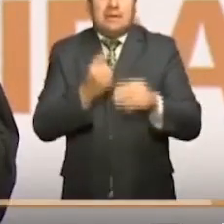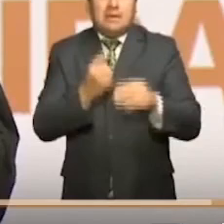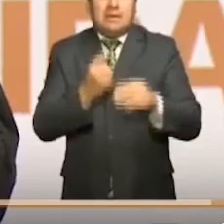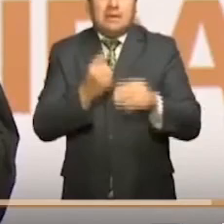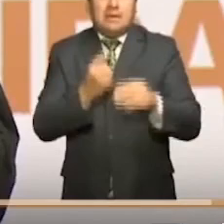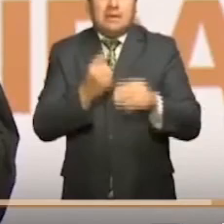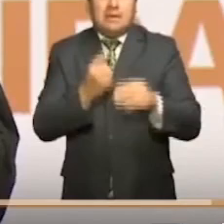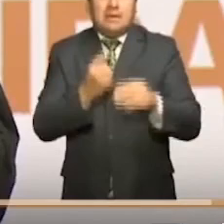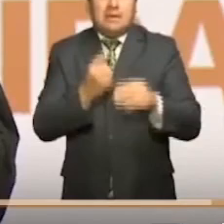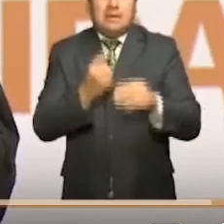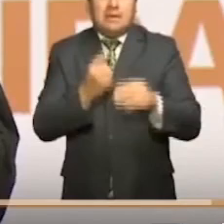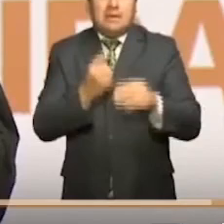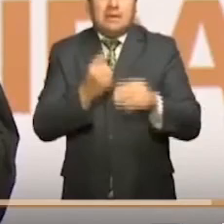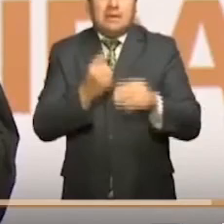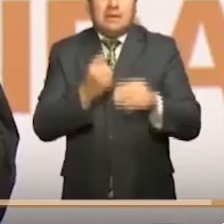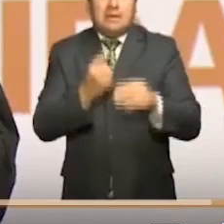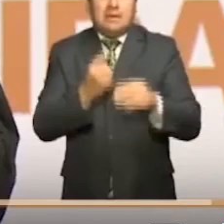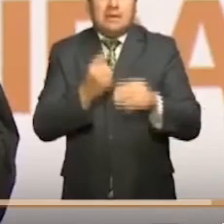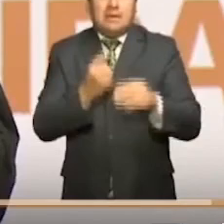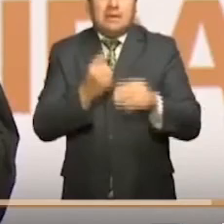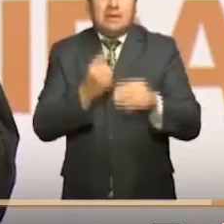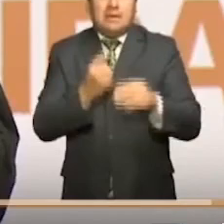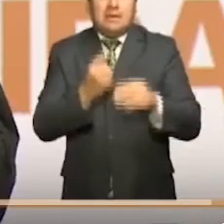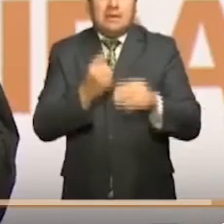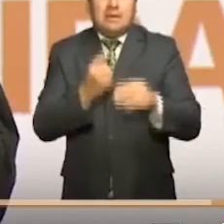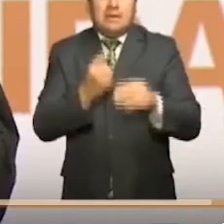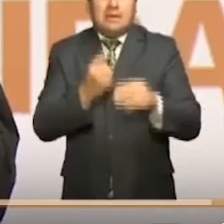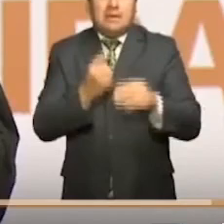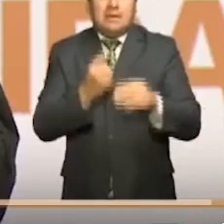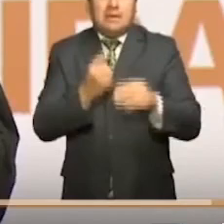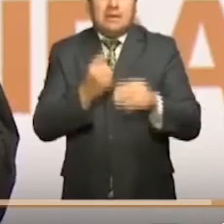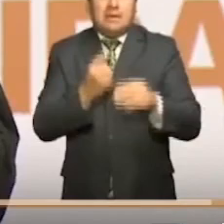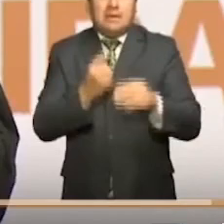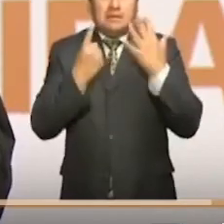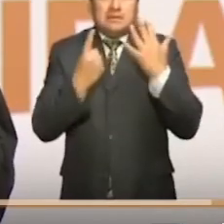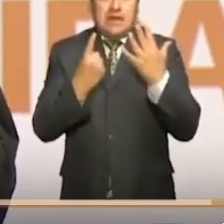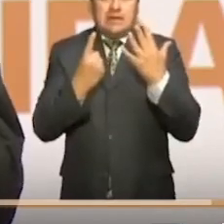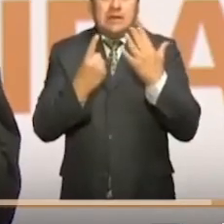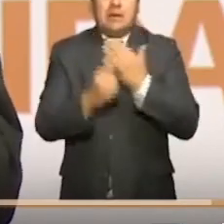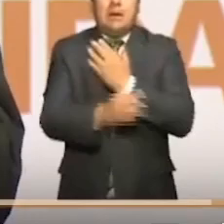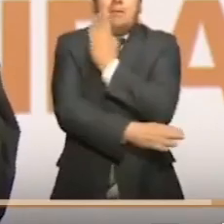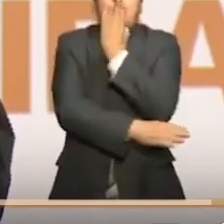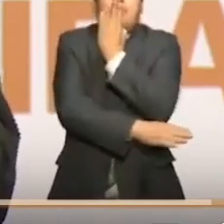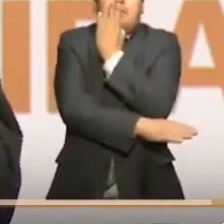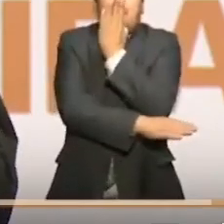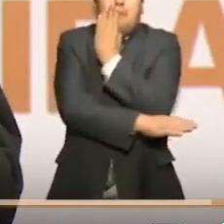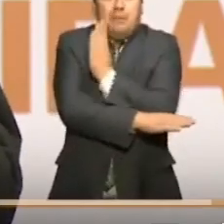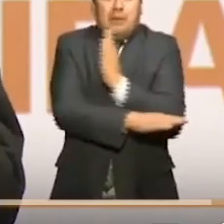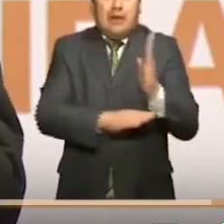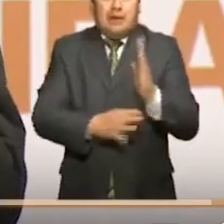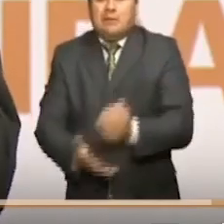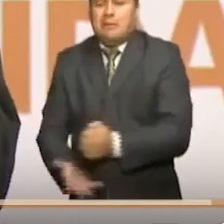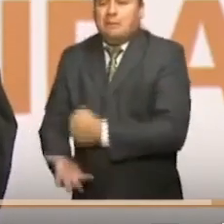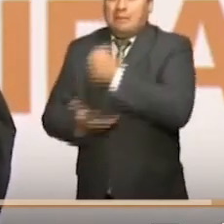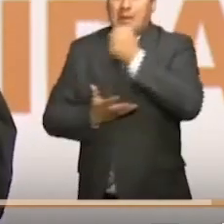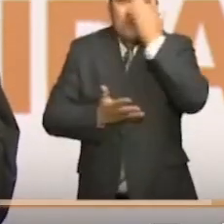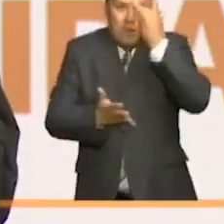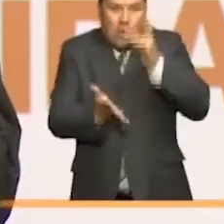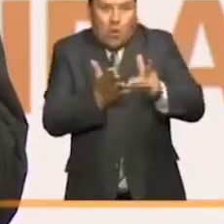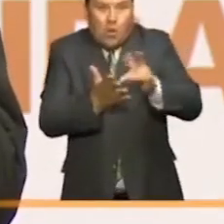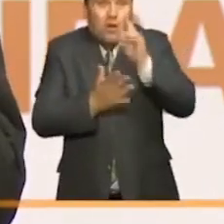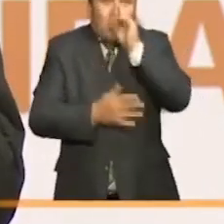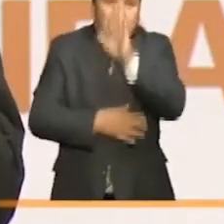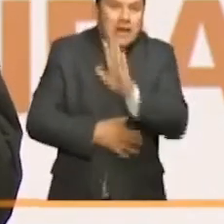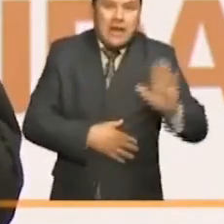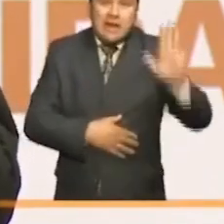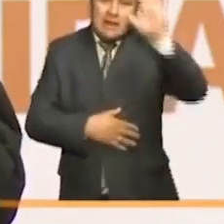ojito yo quiero que se queden con estas cifras 6 billones de pesos ojo para la salud para atender esta emergencia a destinarlos